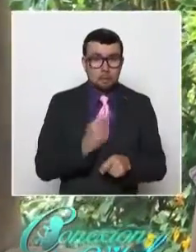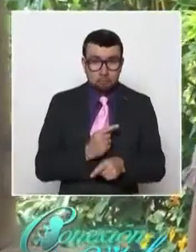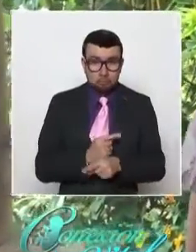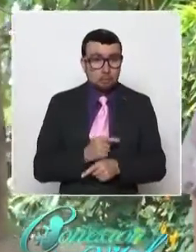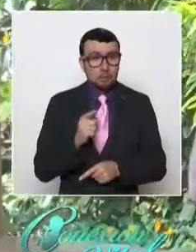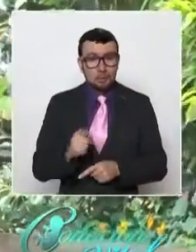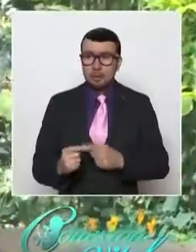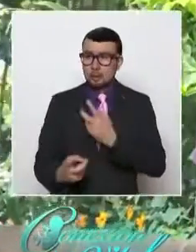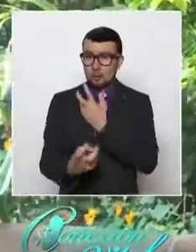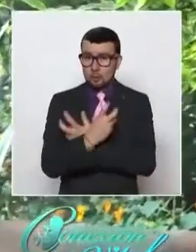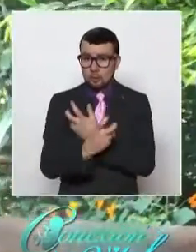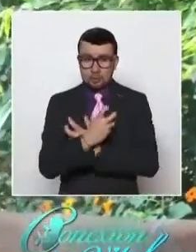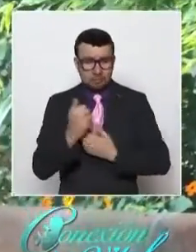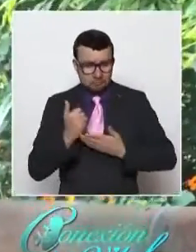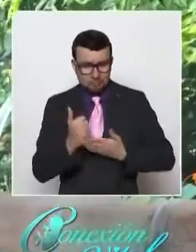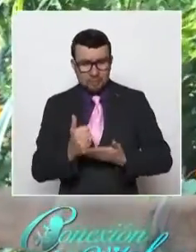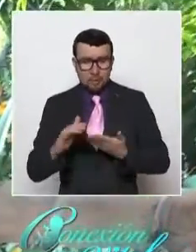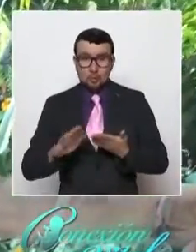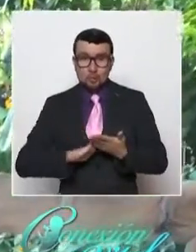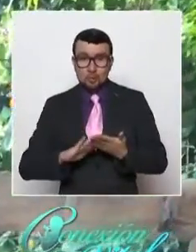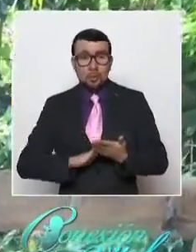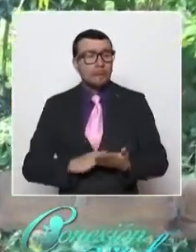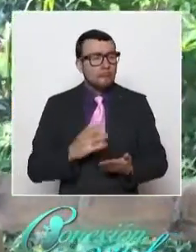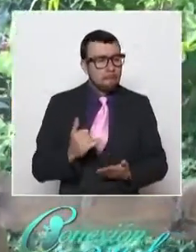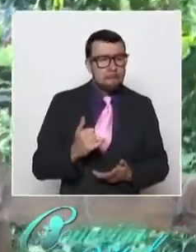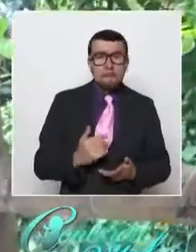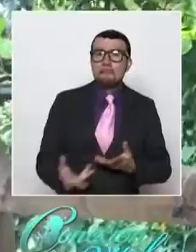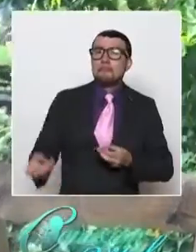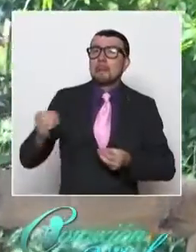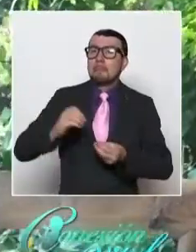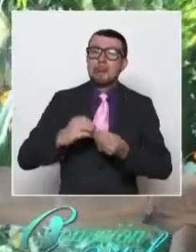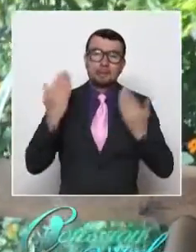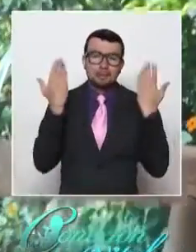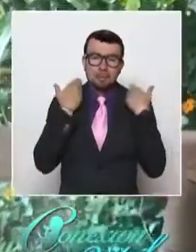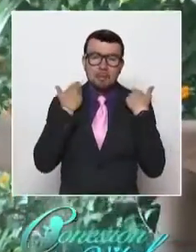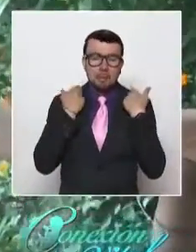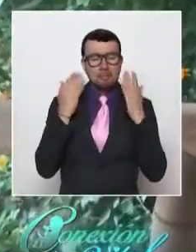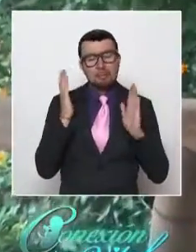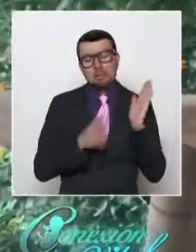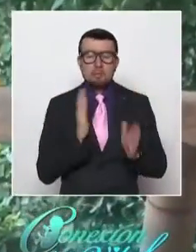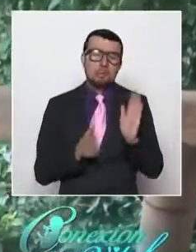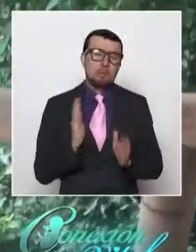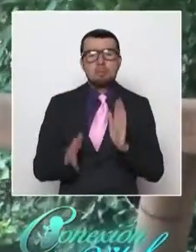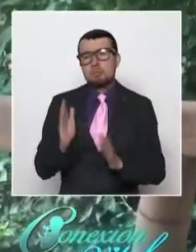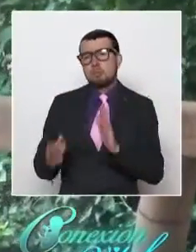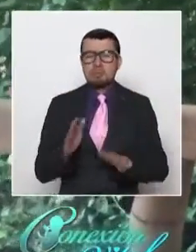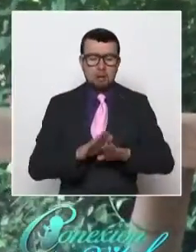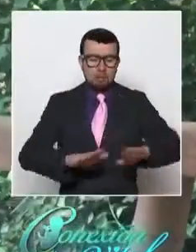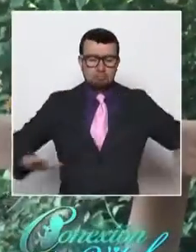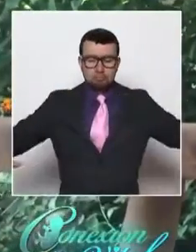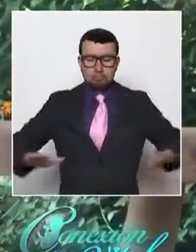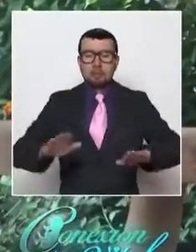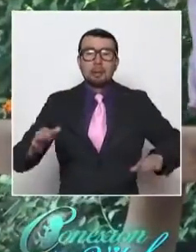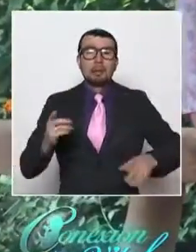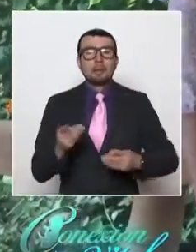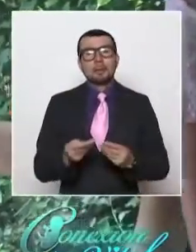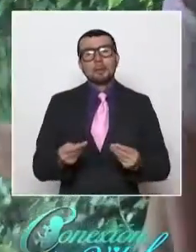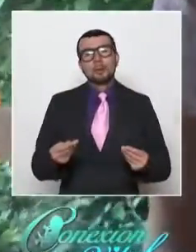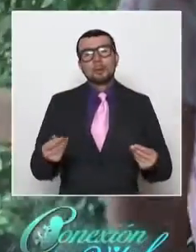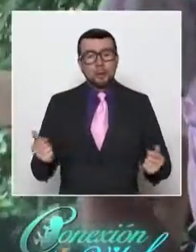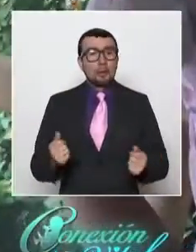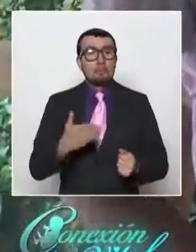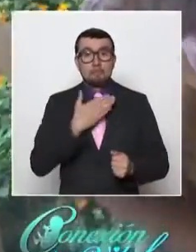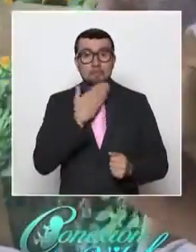quiropraxia, osteopatía, van combinadas con la sesión de masaje relajante y antiestrés con el fin de mejorar